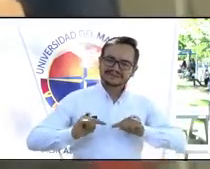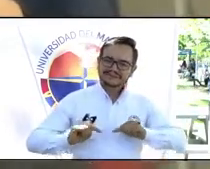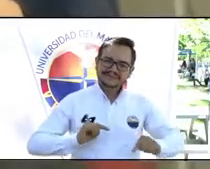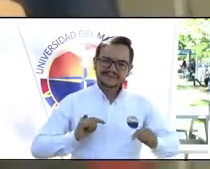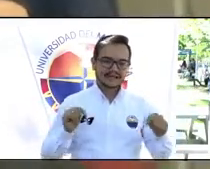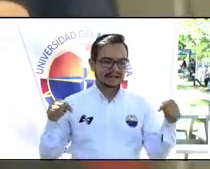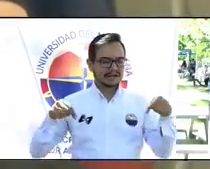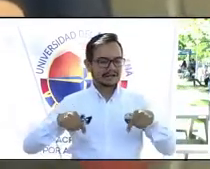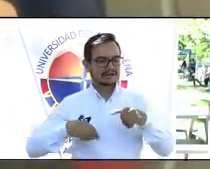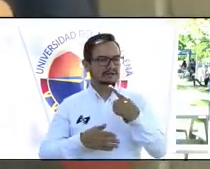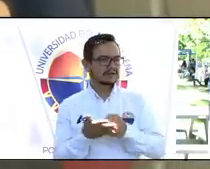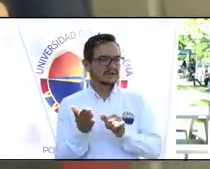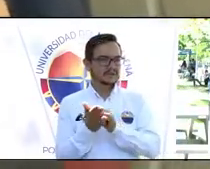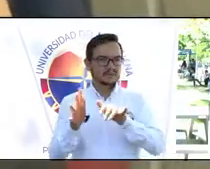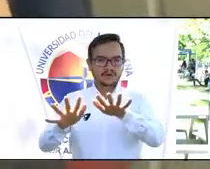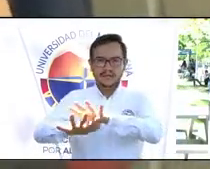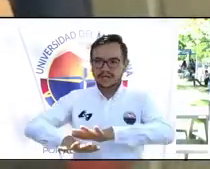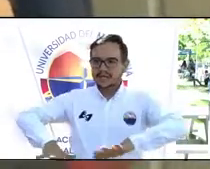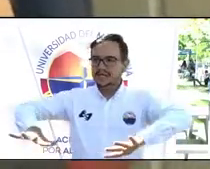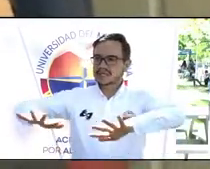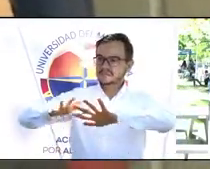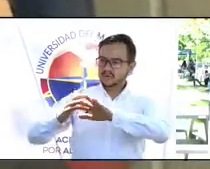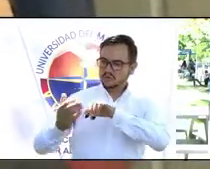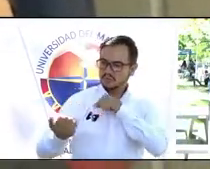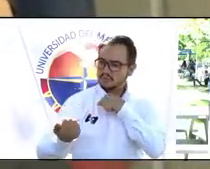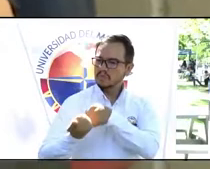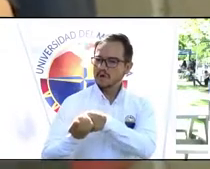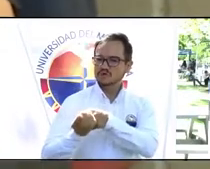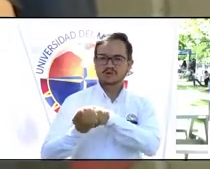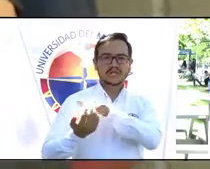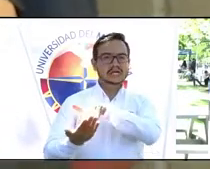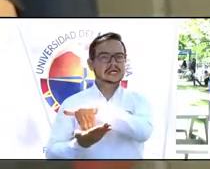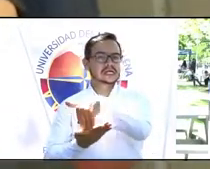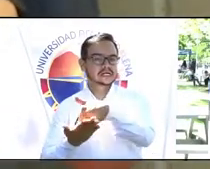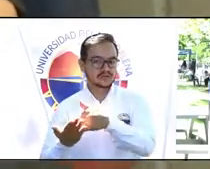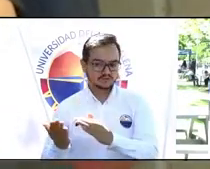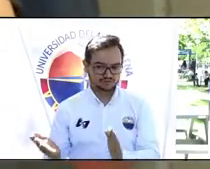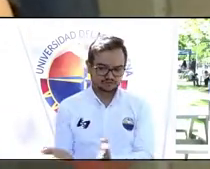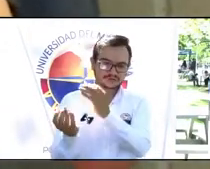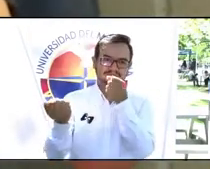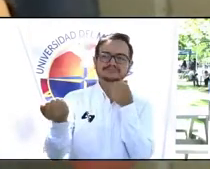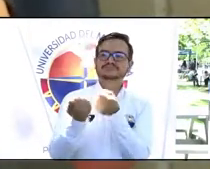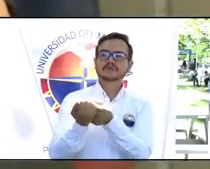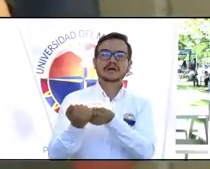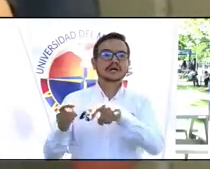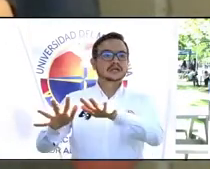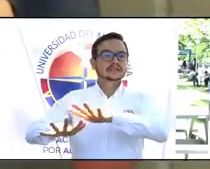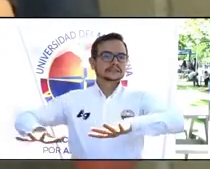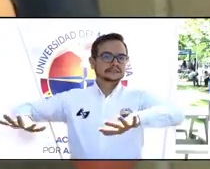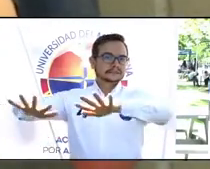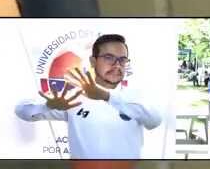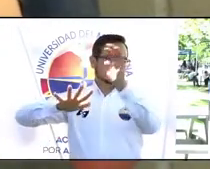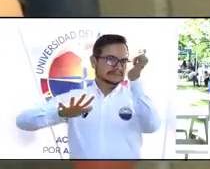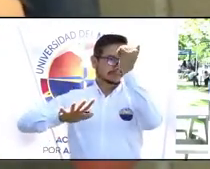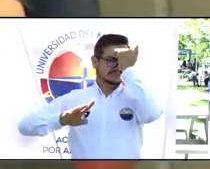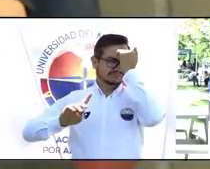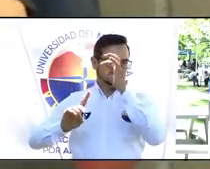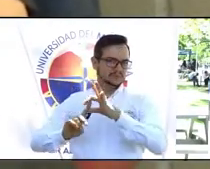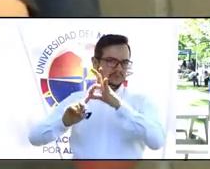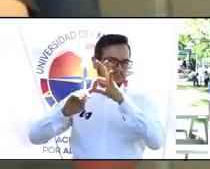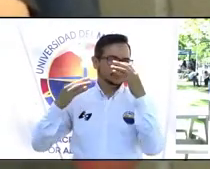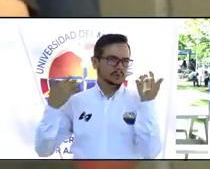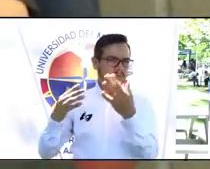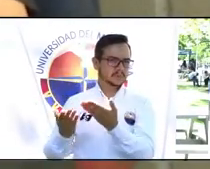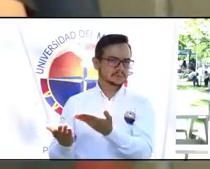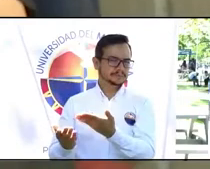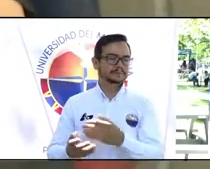los escenarios de práctica, siendo la clínica odontológica uno de los más importantes. Para esta